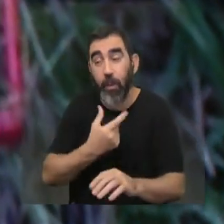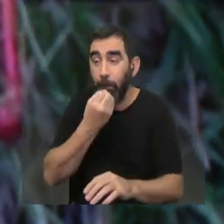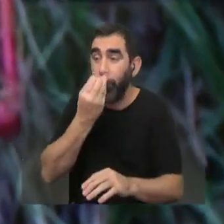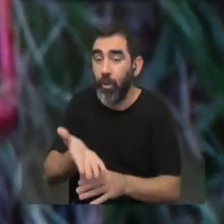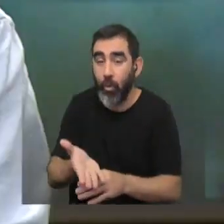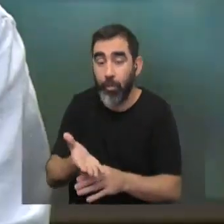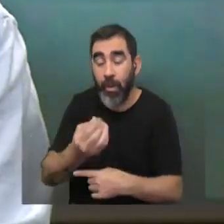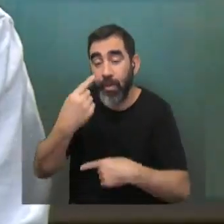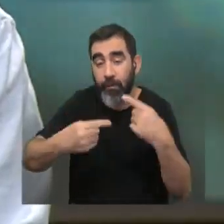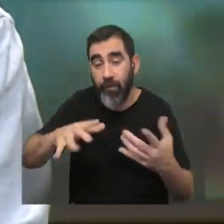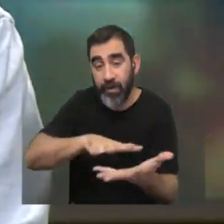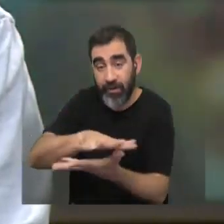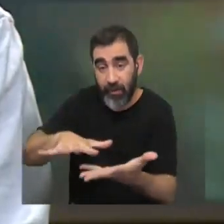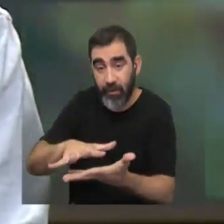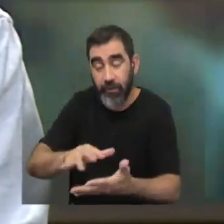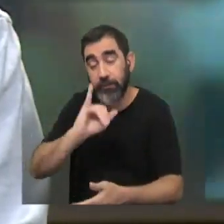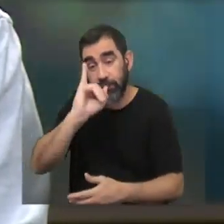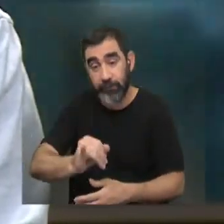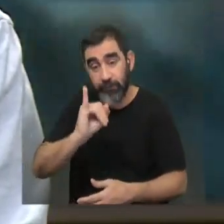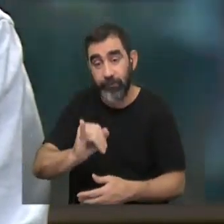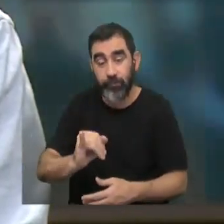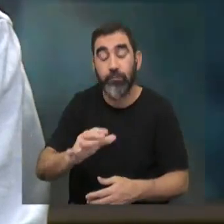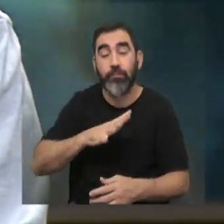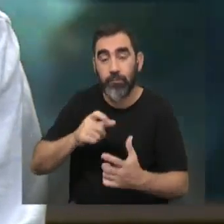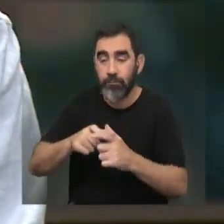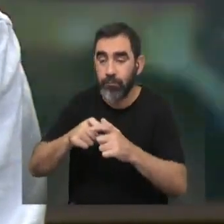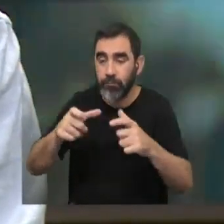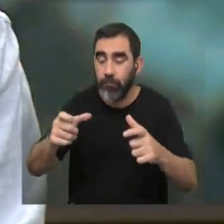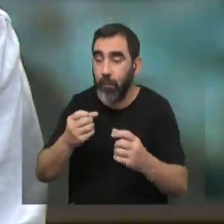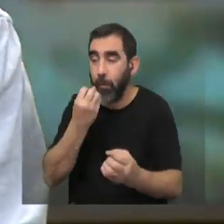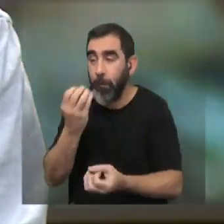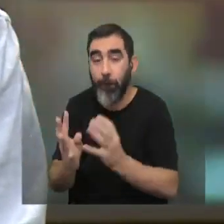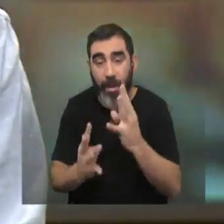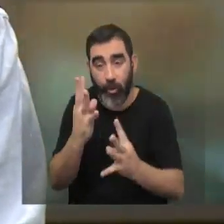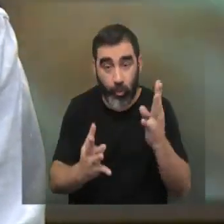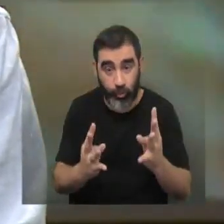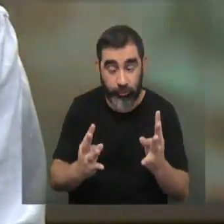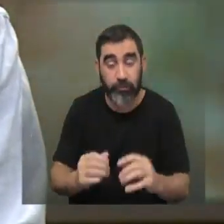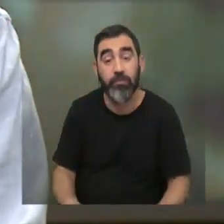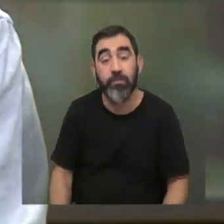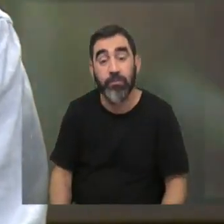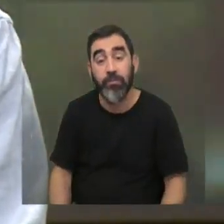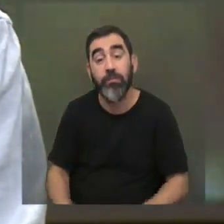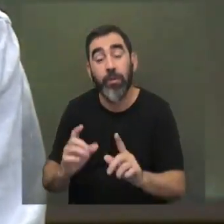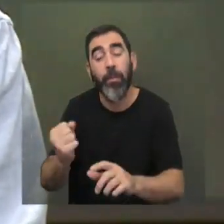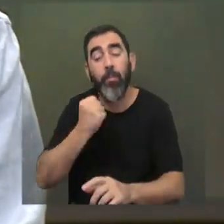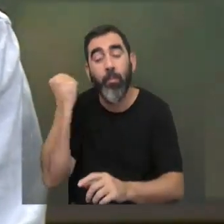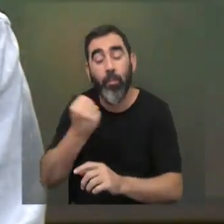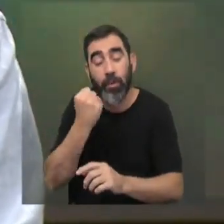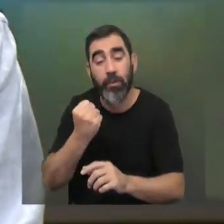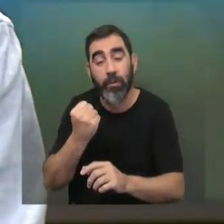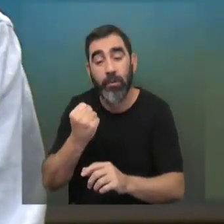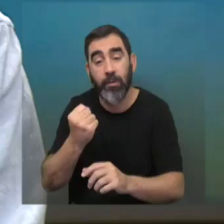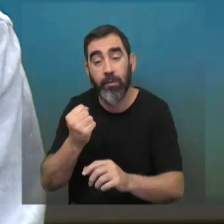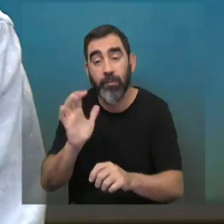favoreciendo la biodiversidad. Sí, tal cual. O sea, hay un incremento en la riqueza de especies y lo que es importante también es que se generen